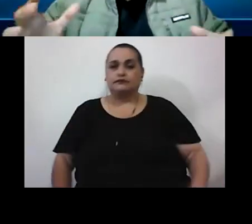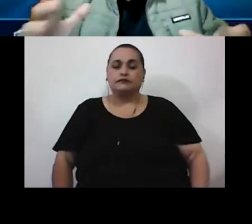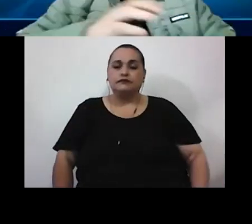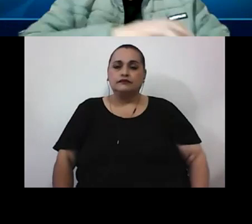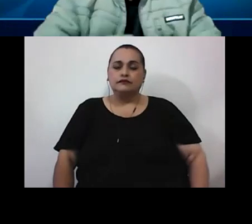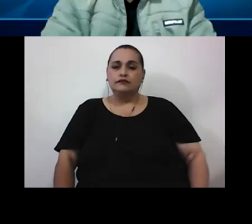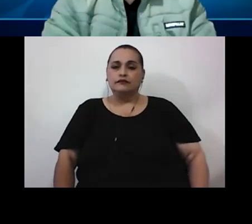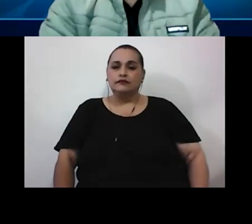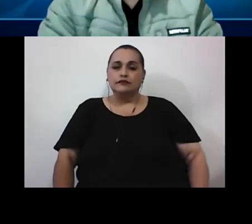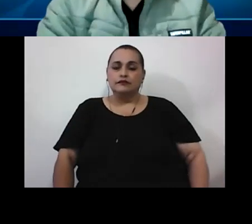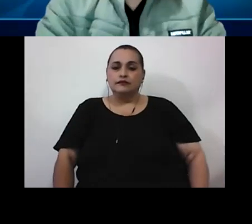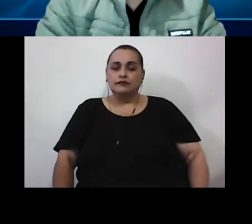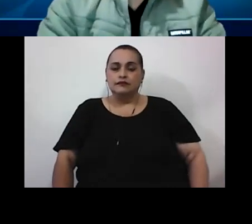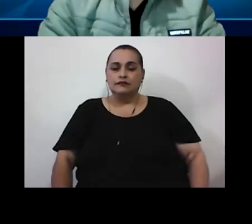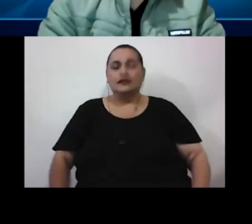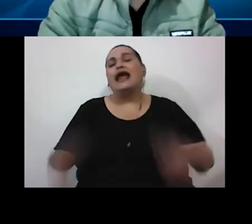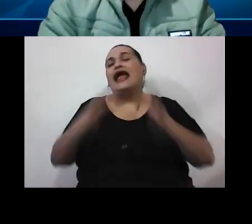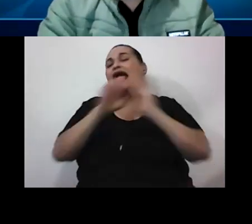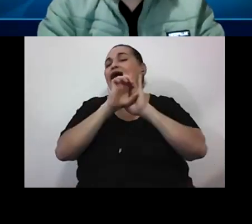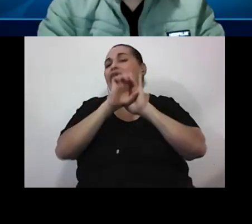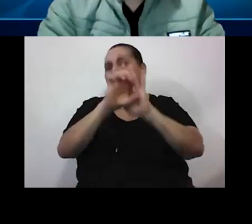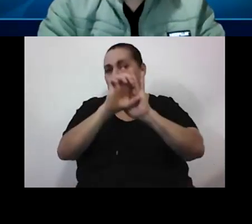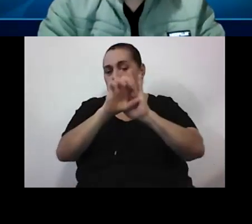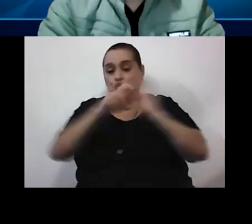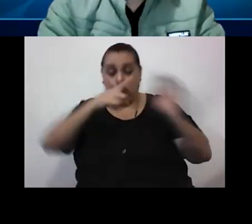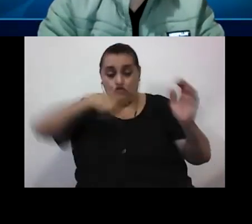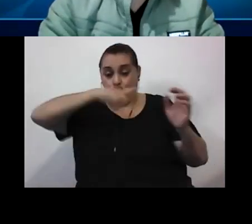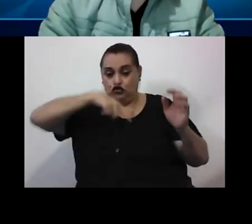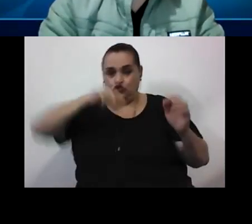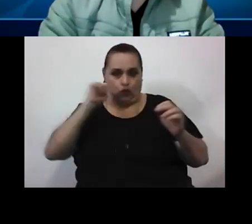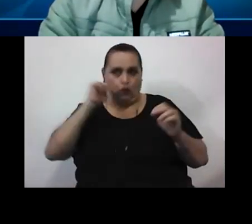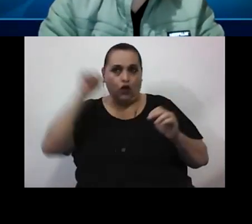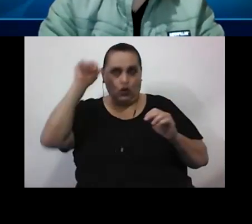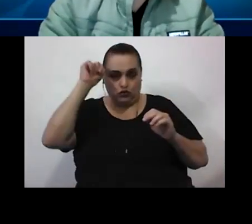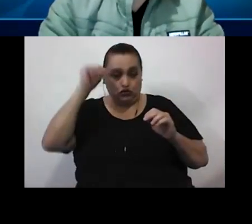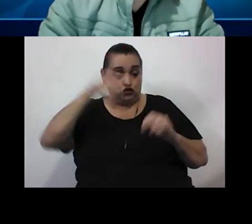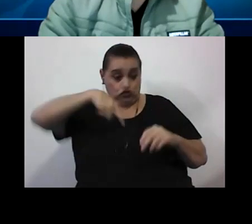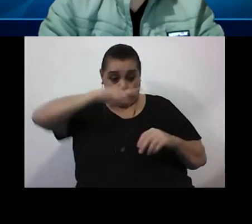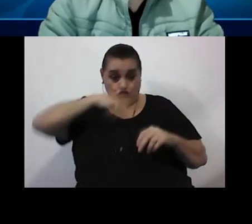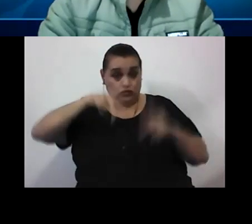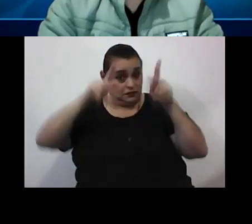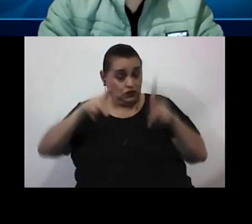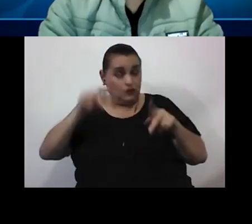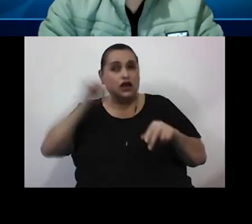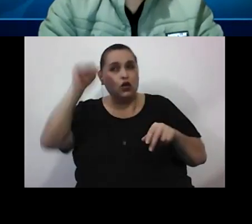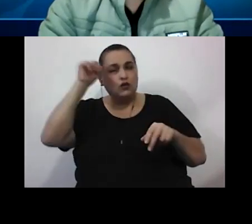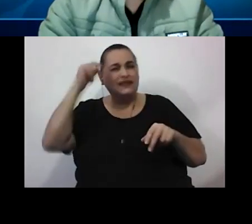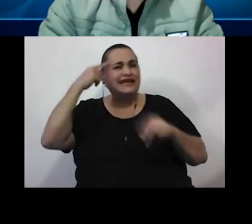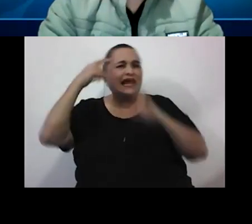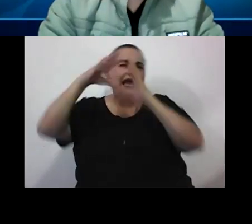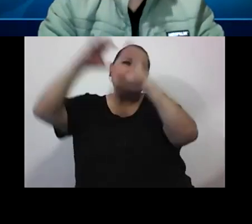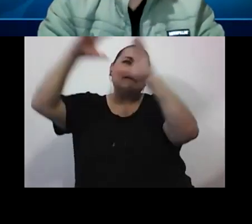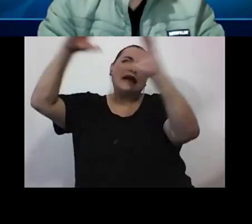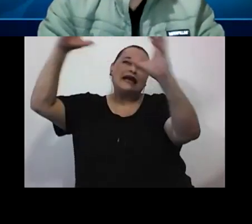Entonces, veamos un ejemplo de nosotros como adultos, nosotros como personas adultas. Imaginemos que estamos aprendiendo un nuevo